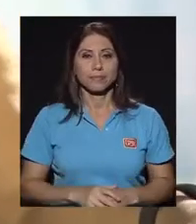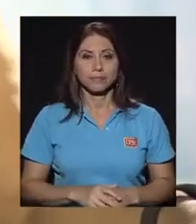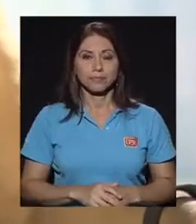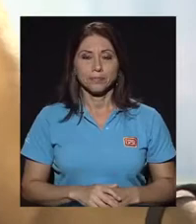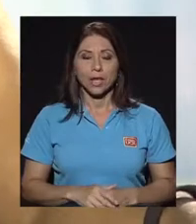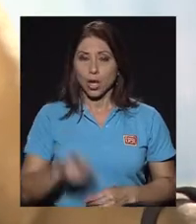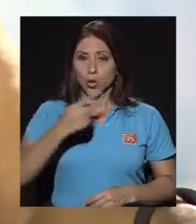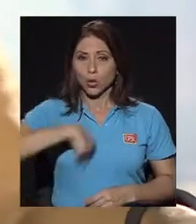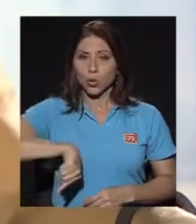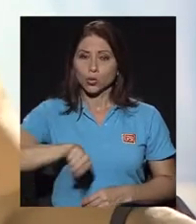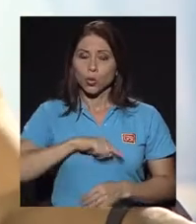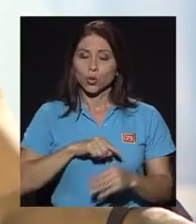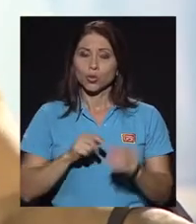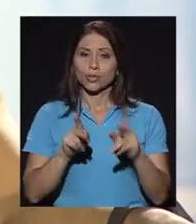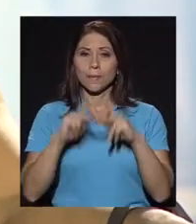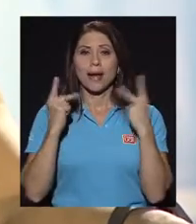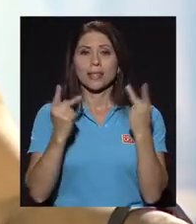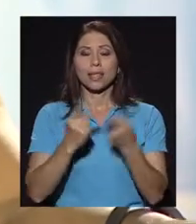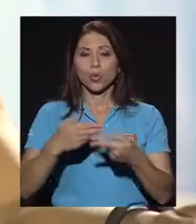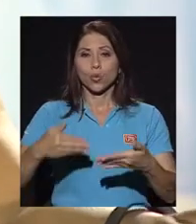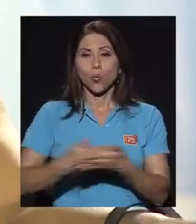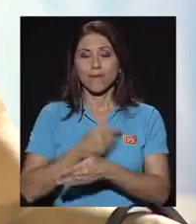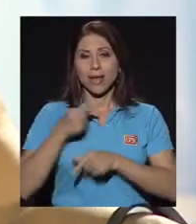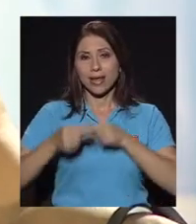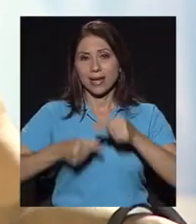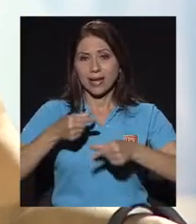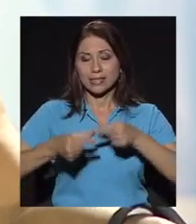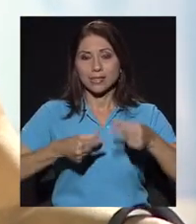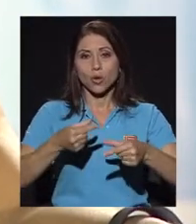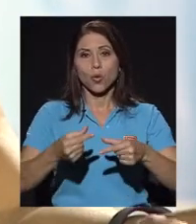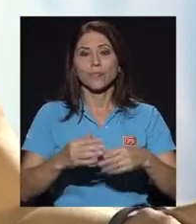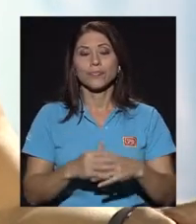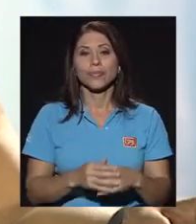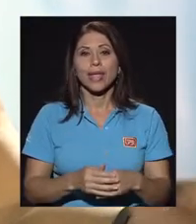Nosotros, desde el Partido Nueva Generación,